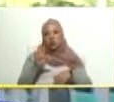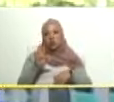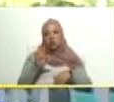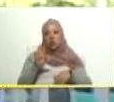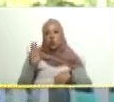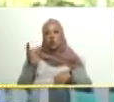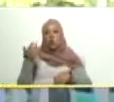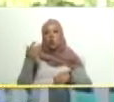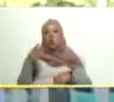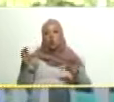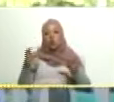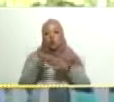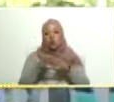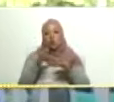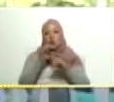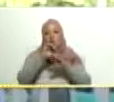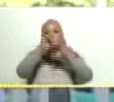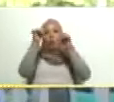Poderoso.